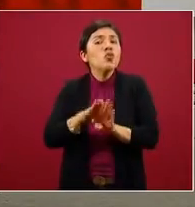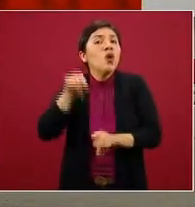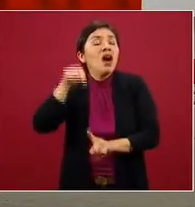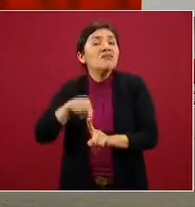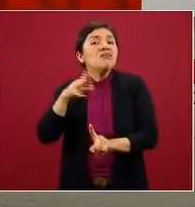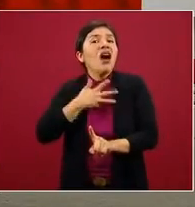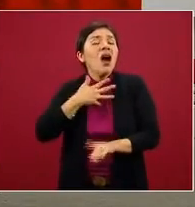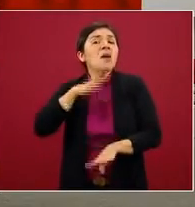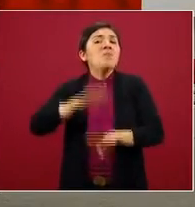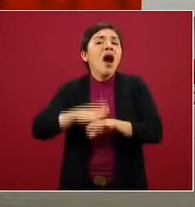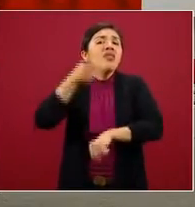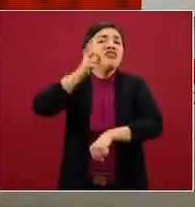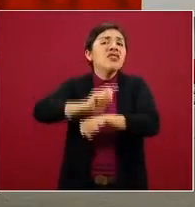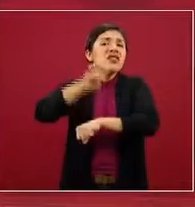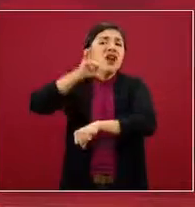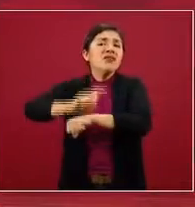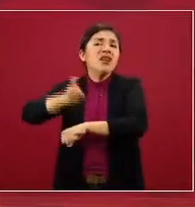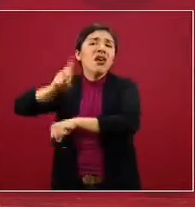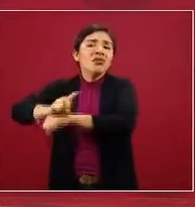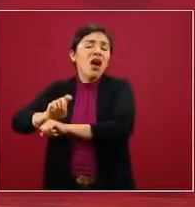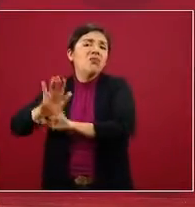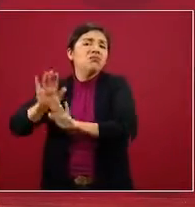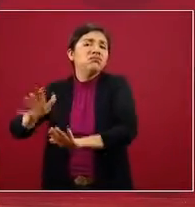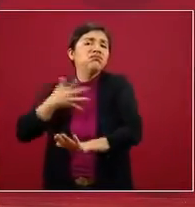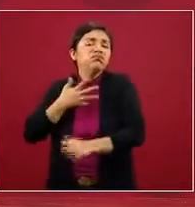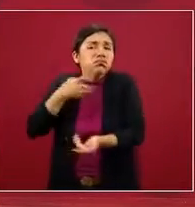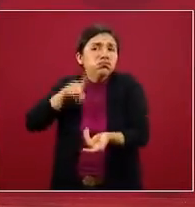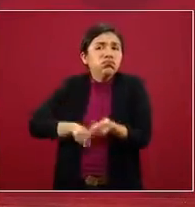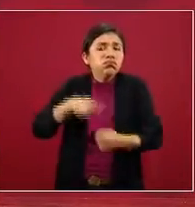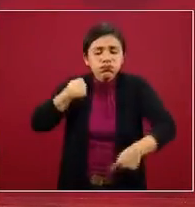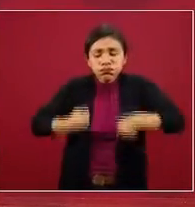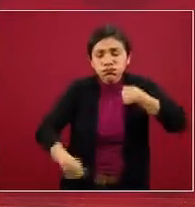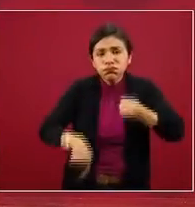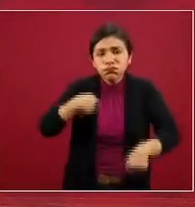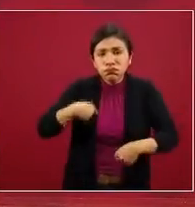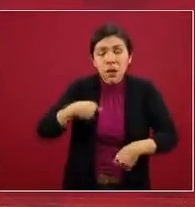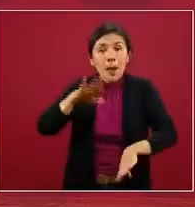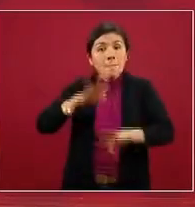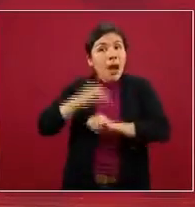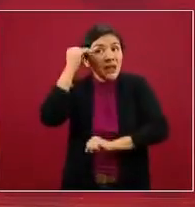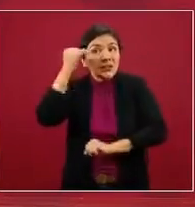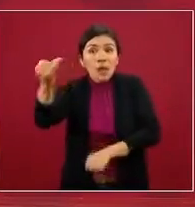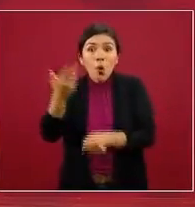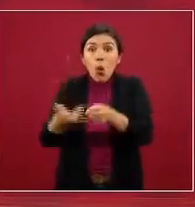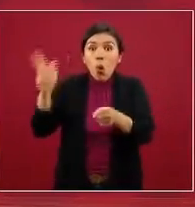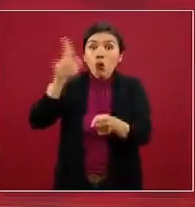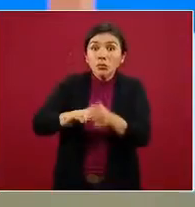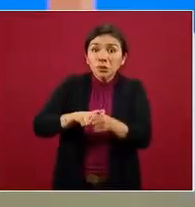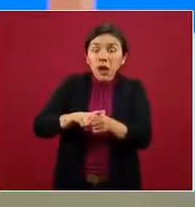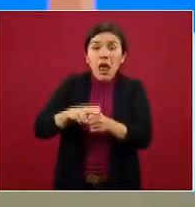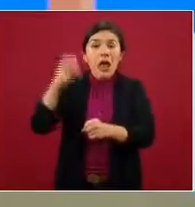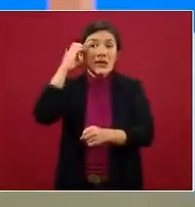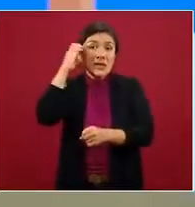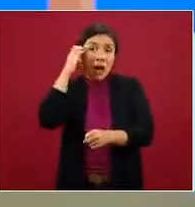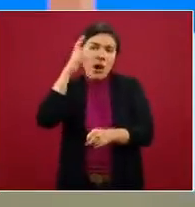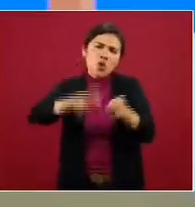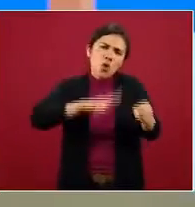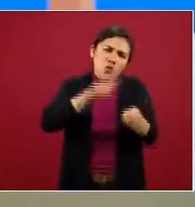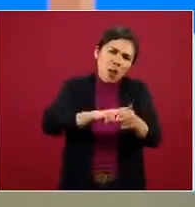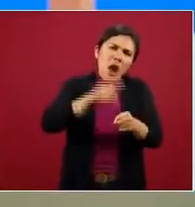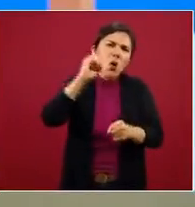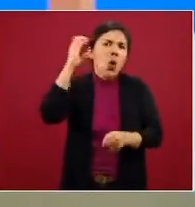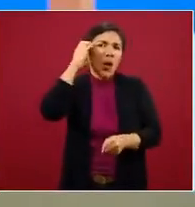viable por varios días más y generalmente el tiempo de hospitalización, ya sea en camas generales o